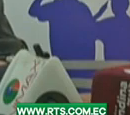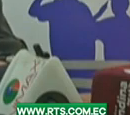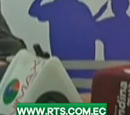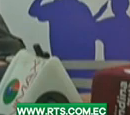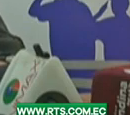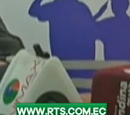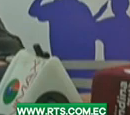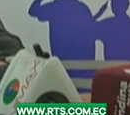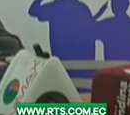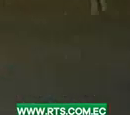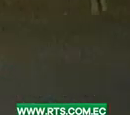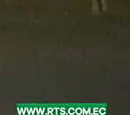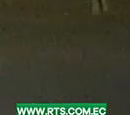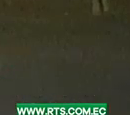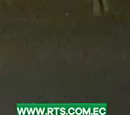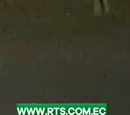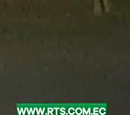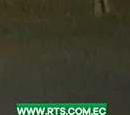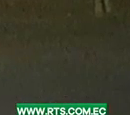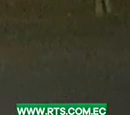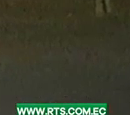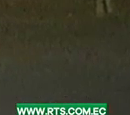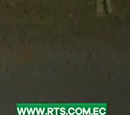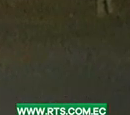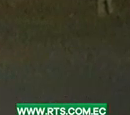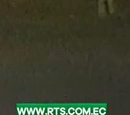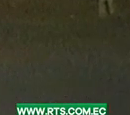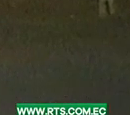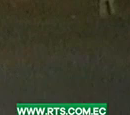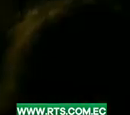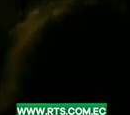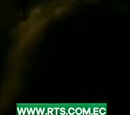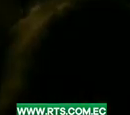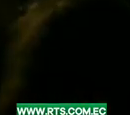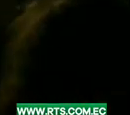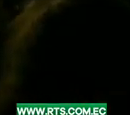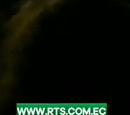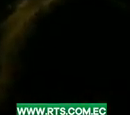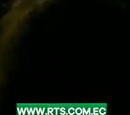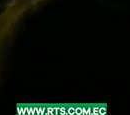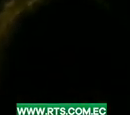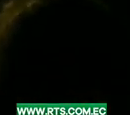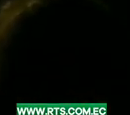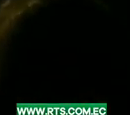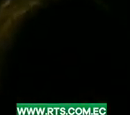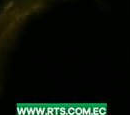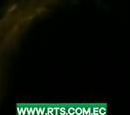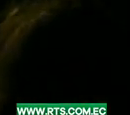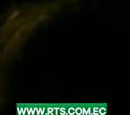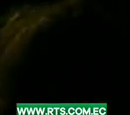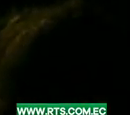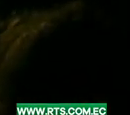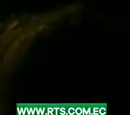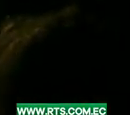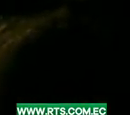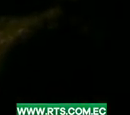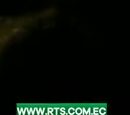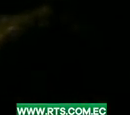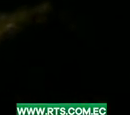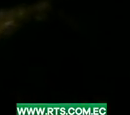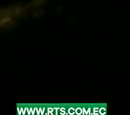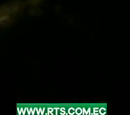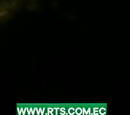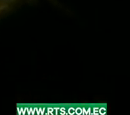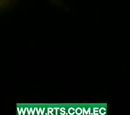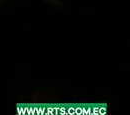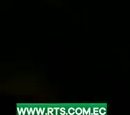teléfono celular. El hecho se volvía más doloroso cuando, con el pasar de los minutos, el rumor que el responsable de acabar con la vida de la mujer